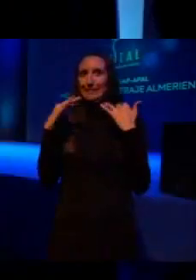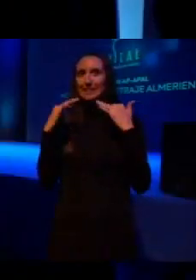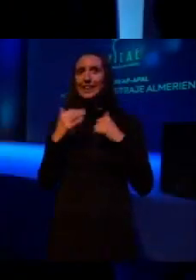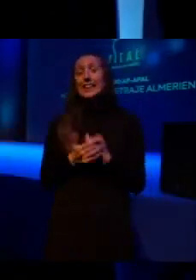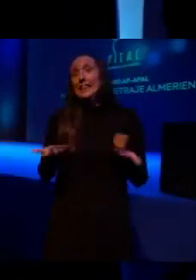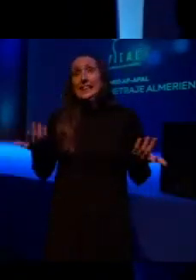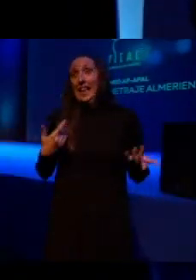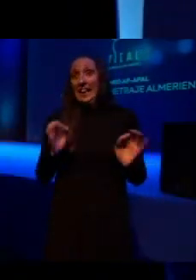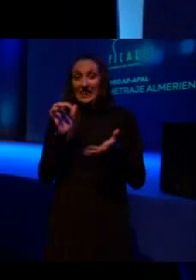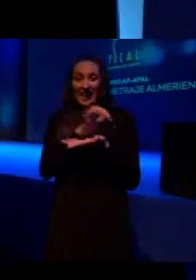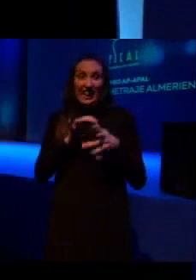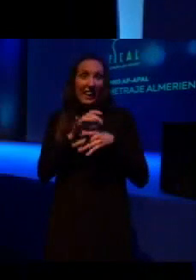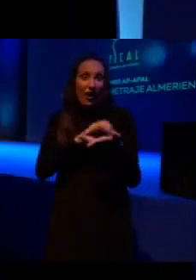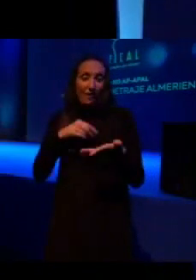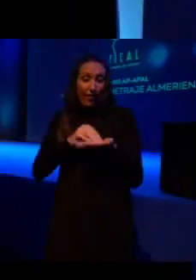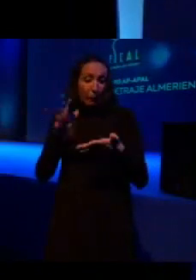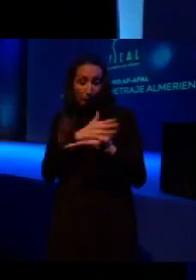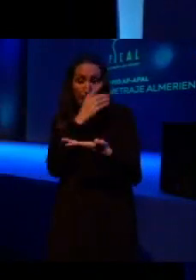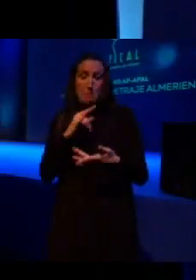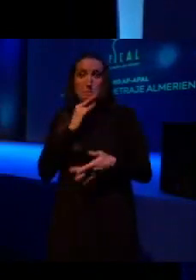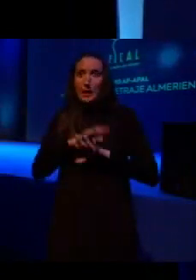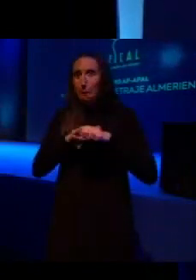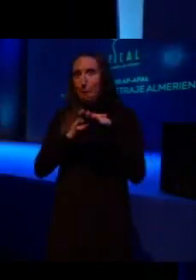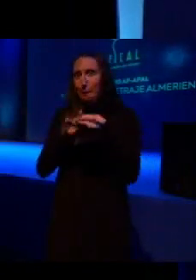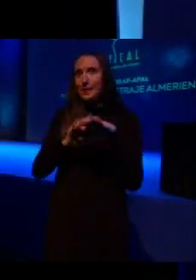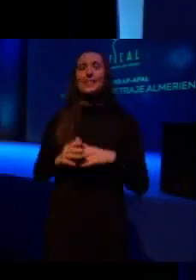Es lo que tienen los guiones a veces.